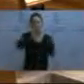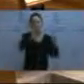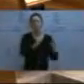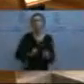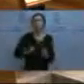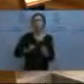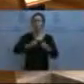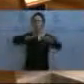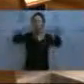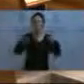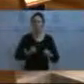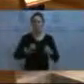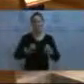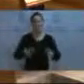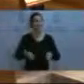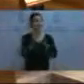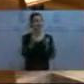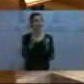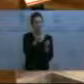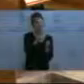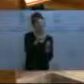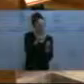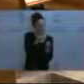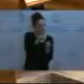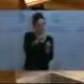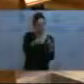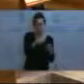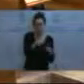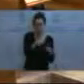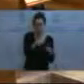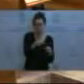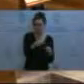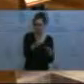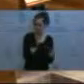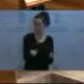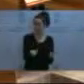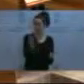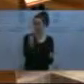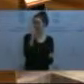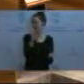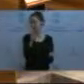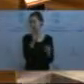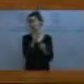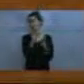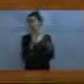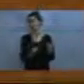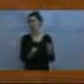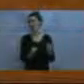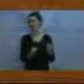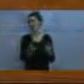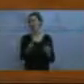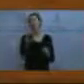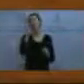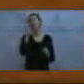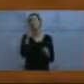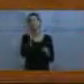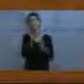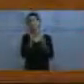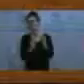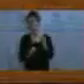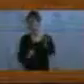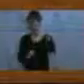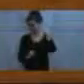aunque suponga sangrar a las familias, creo que les deja a ustedes en entredicho, por ser benévola, en